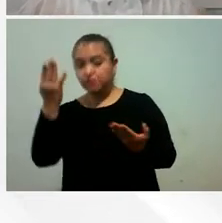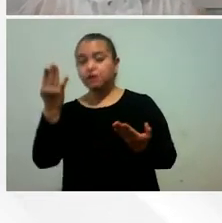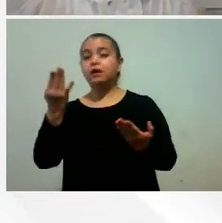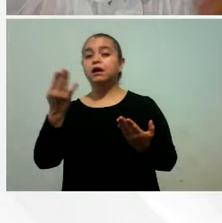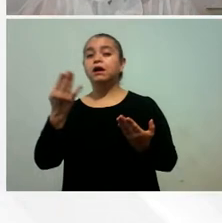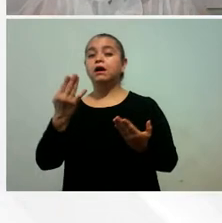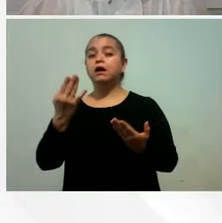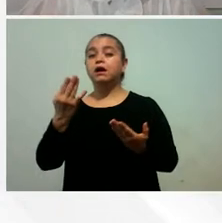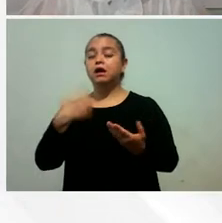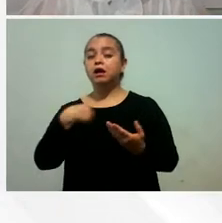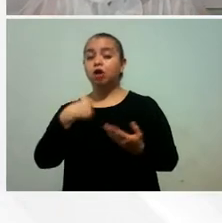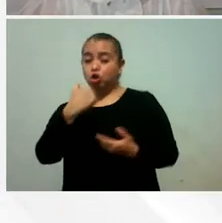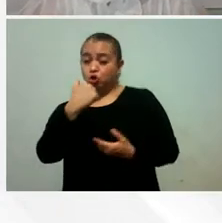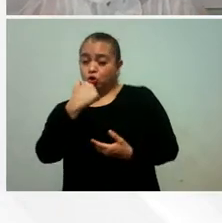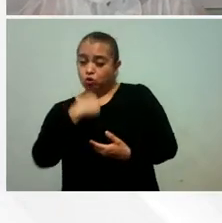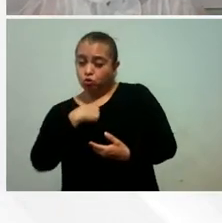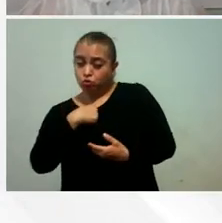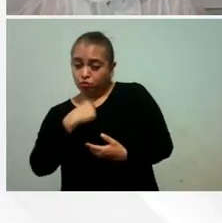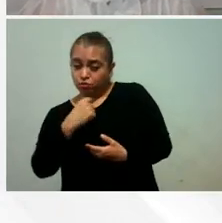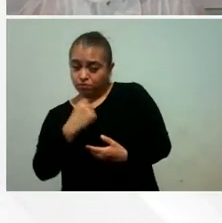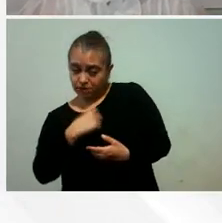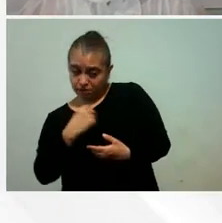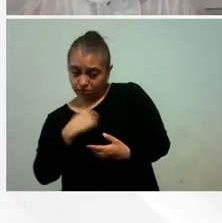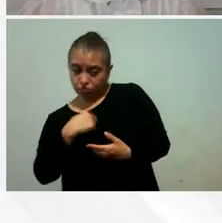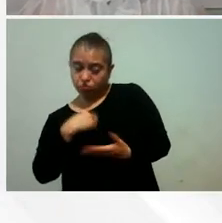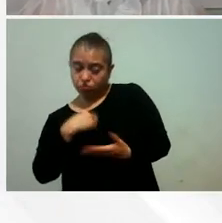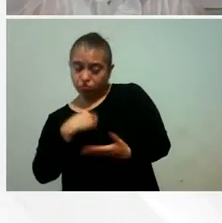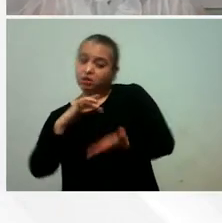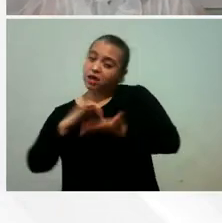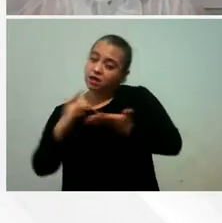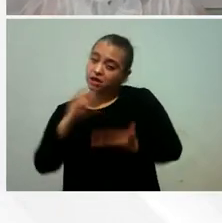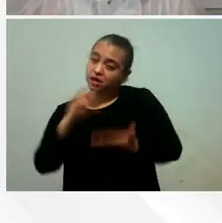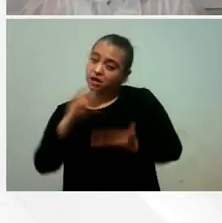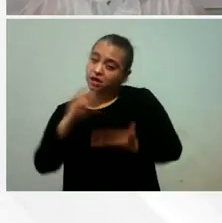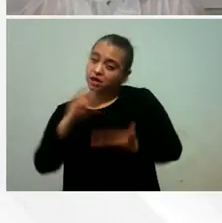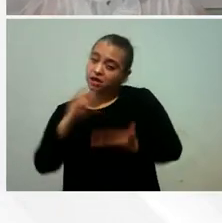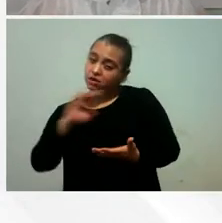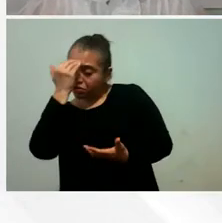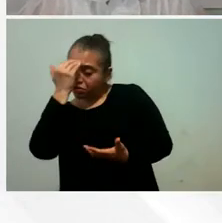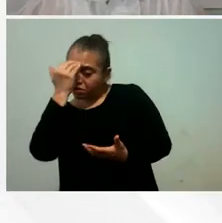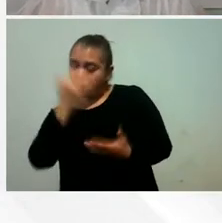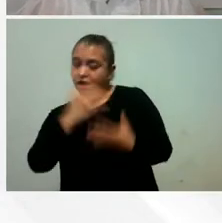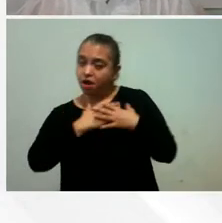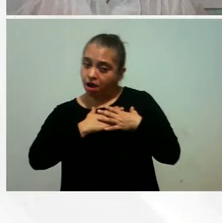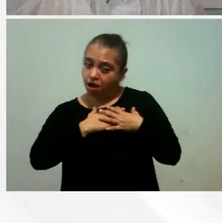nosotros mismos, pero también agradecer y reconocer y amarnos en respeto.